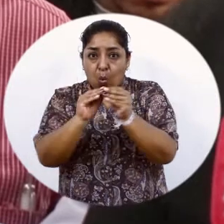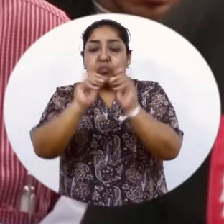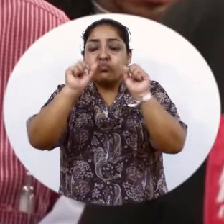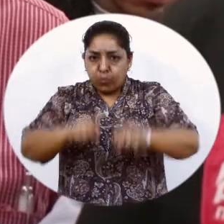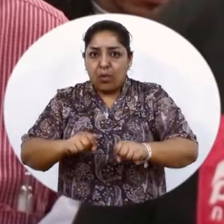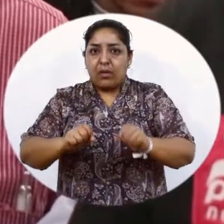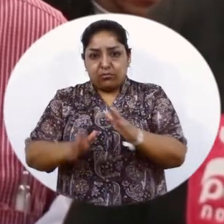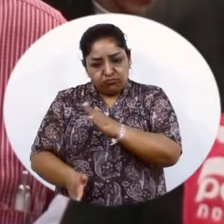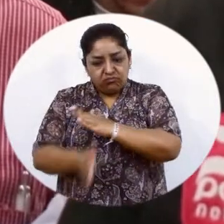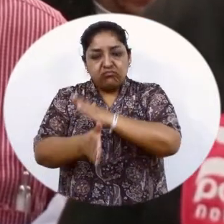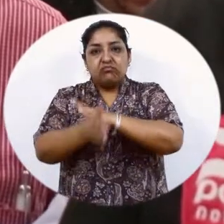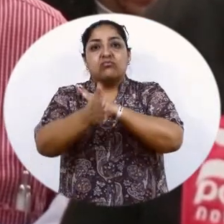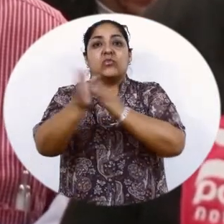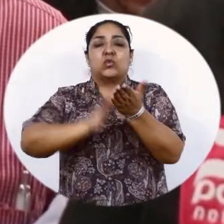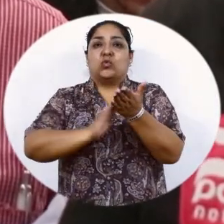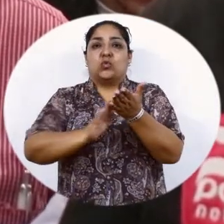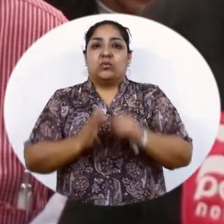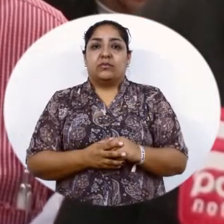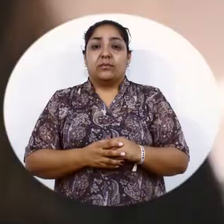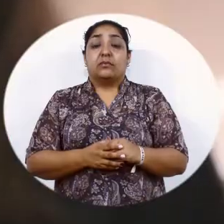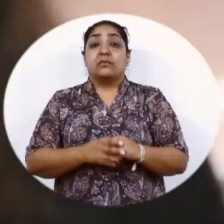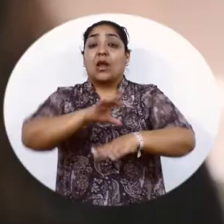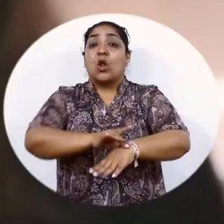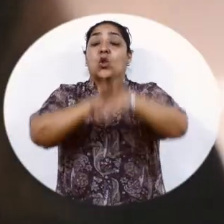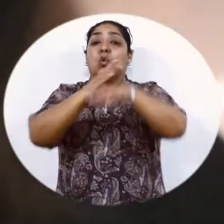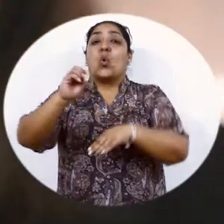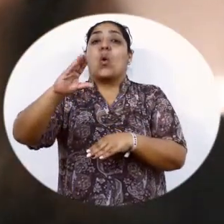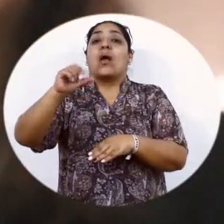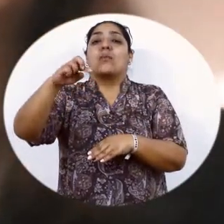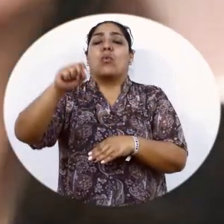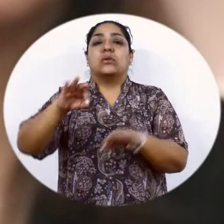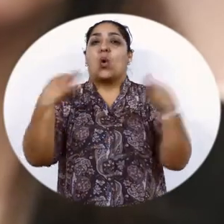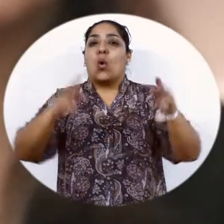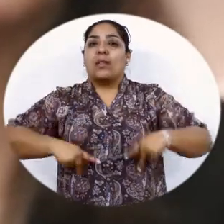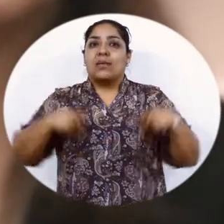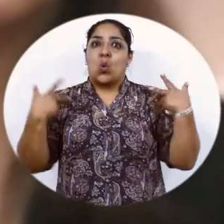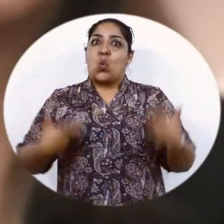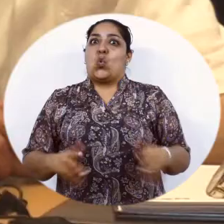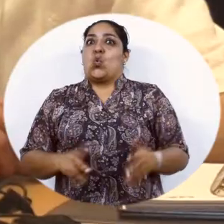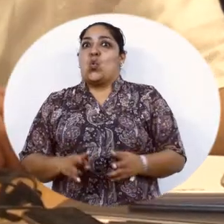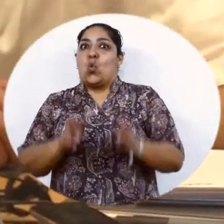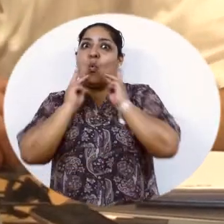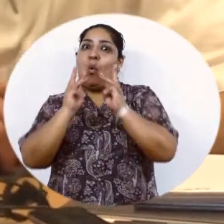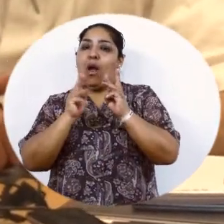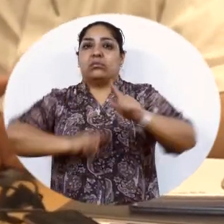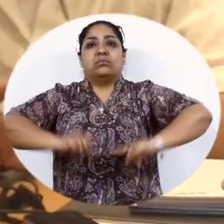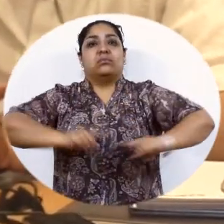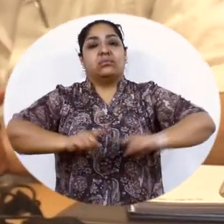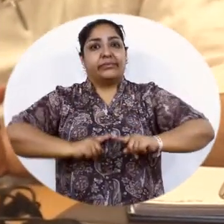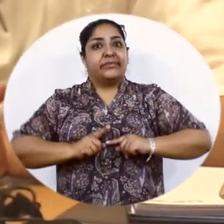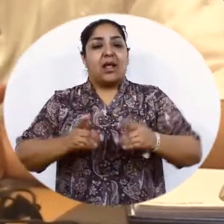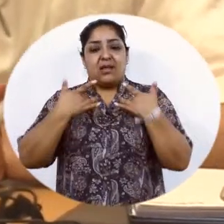que nos permitan avanzar en la solución de los problemas que tenemos el doctor o campo martínez tiene una hoja de vida brillante en lo que respecta a la administración